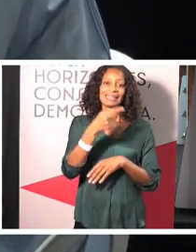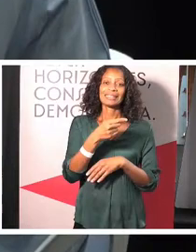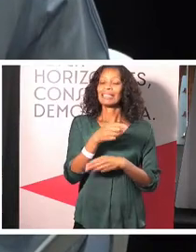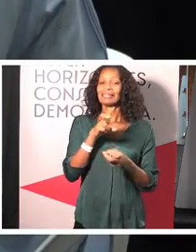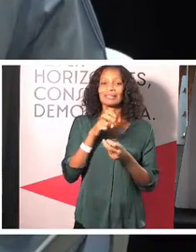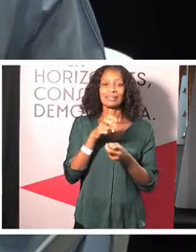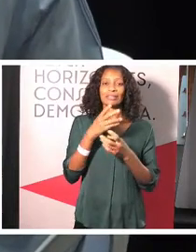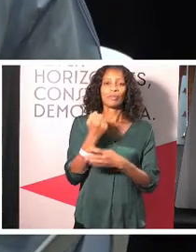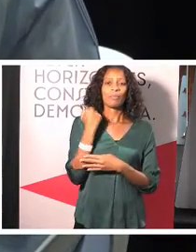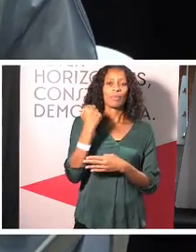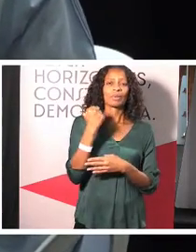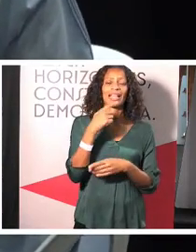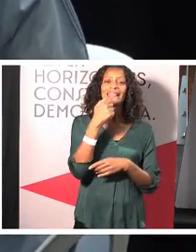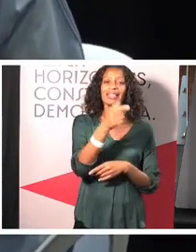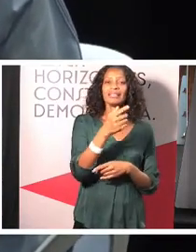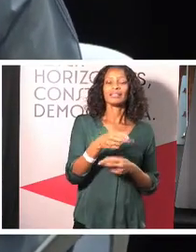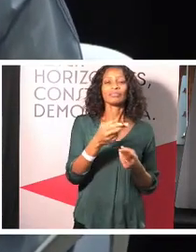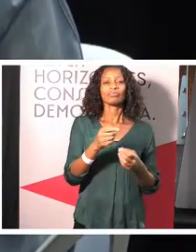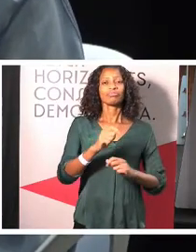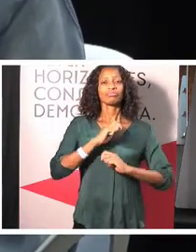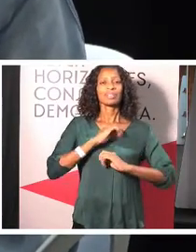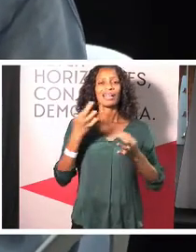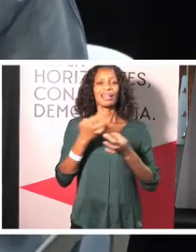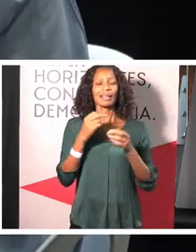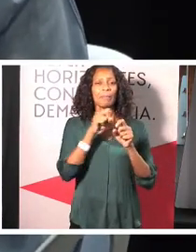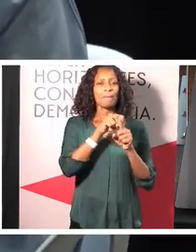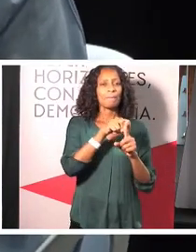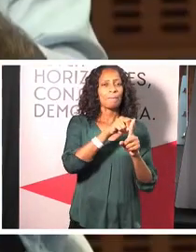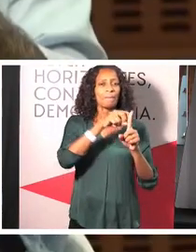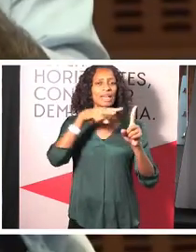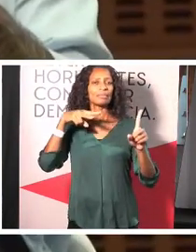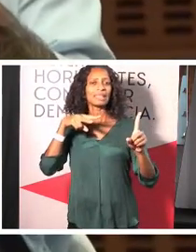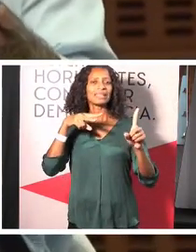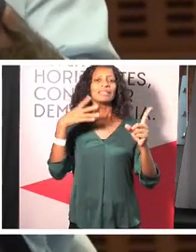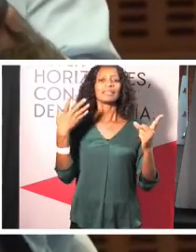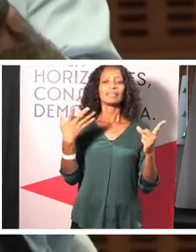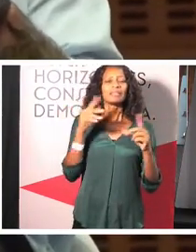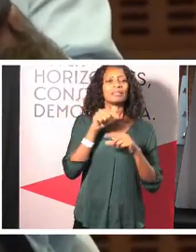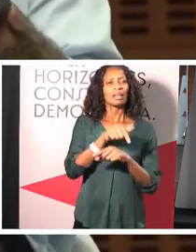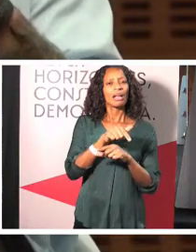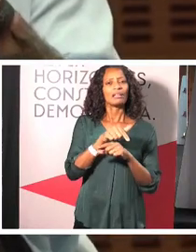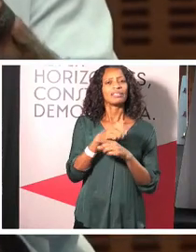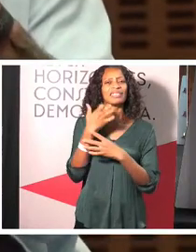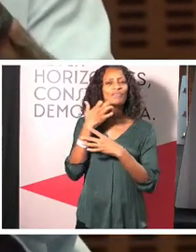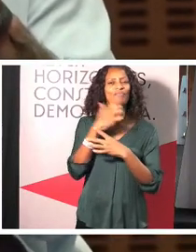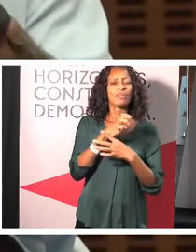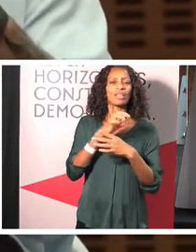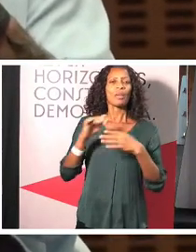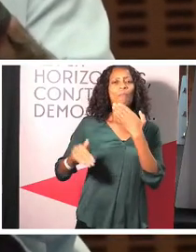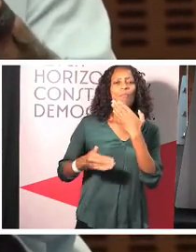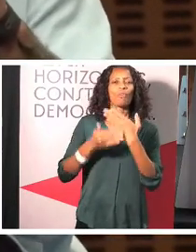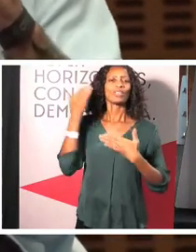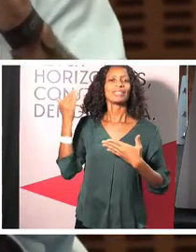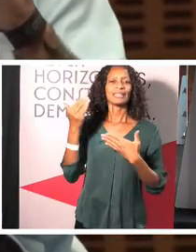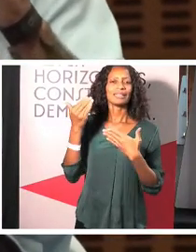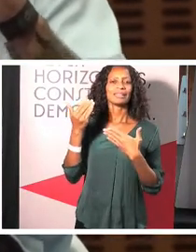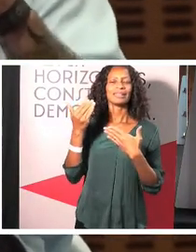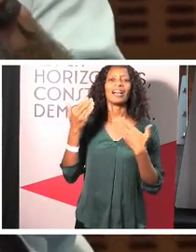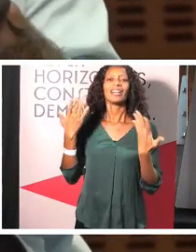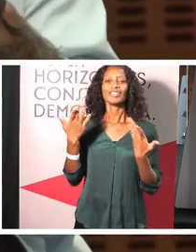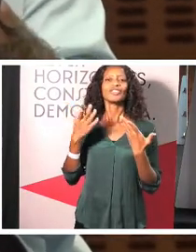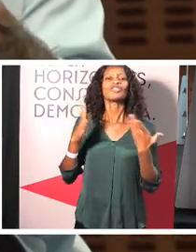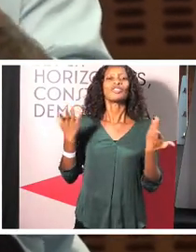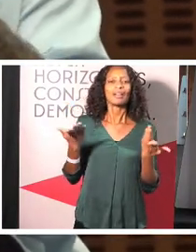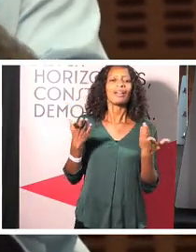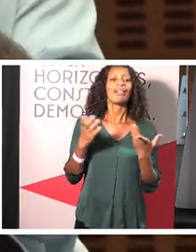y nos va a dar una perspectiva de cómo este fenómeno de modernización pues afecta también a la